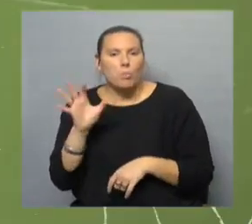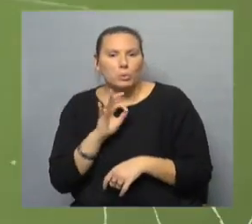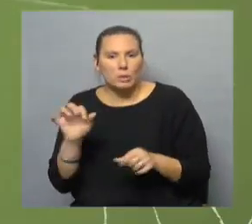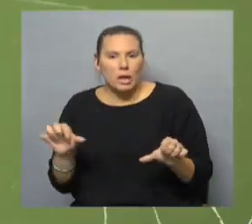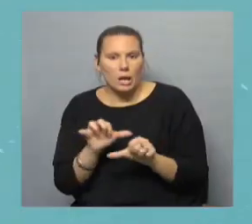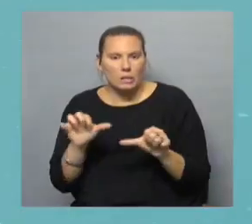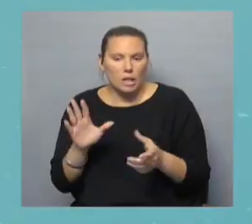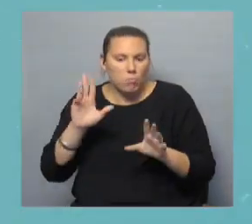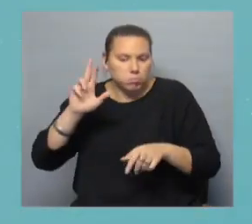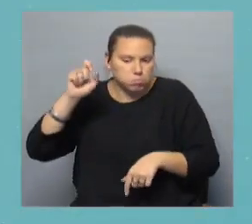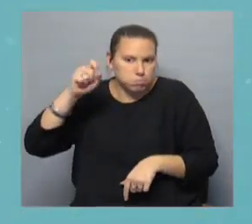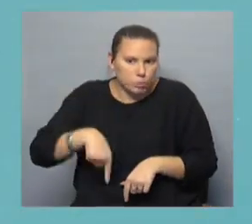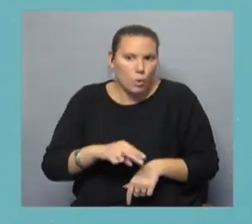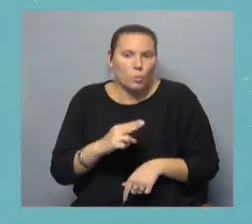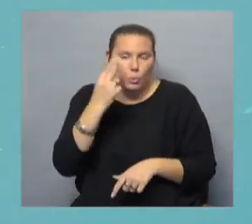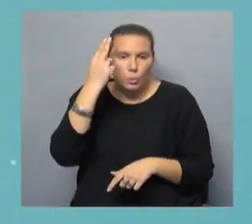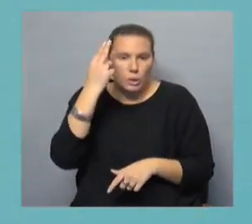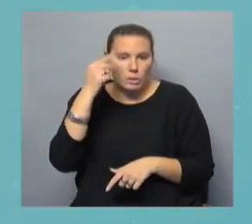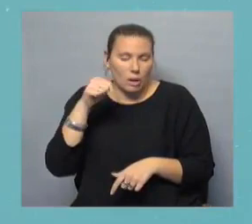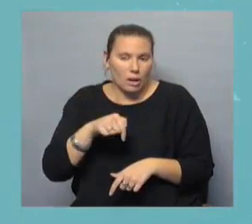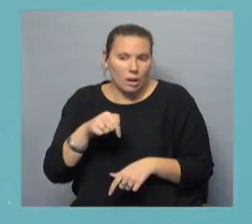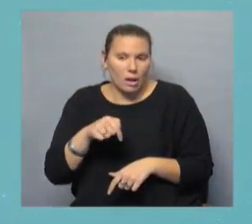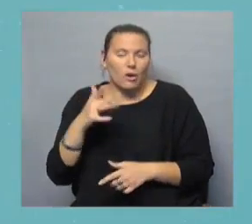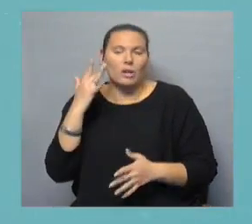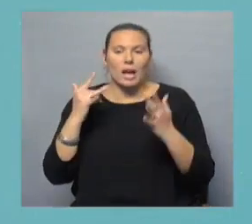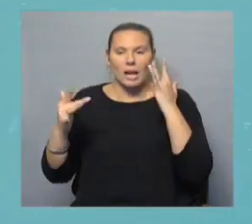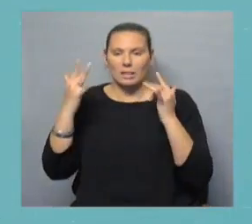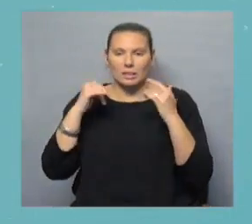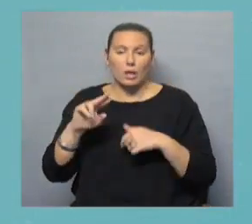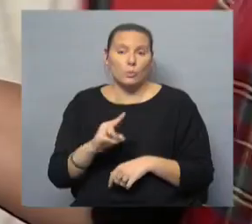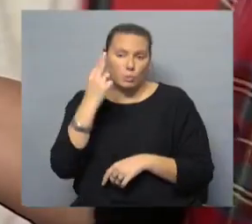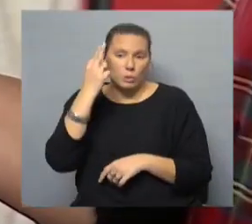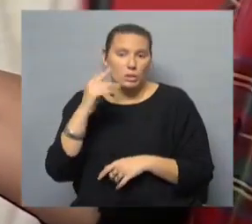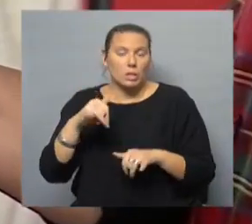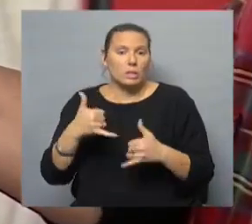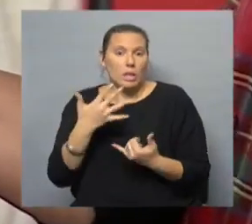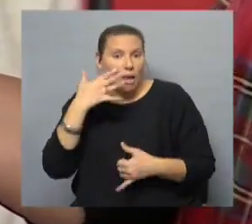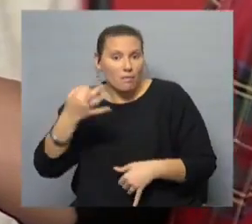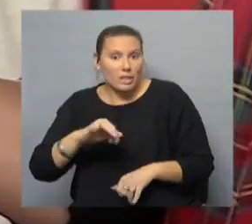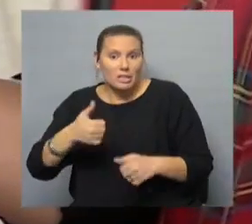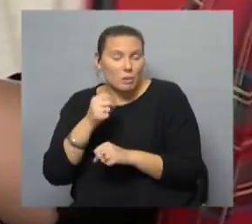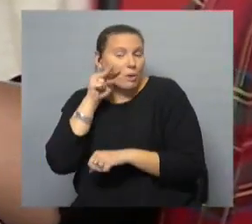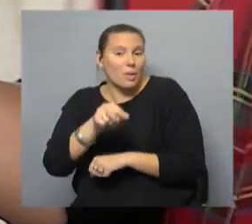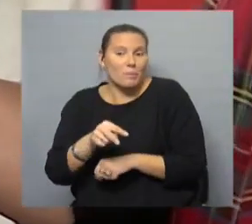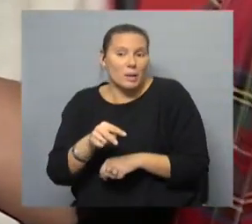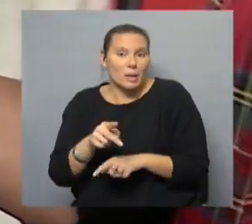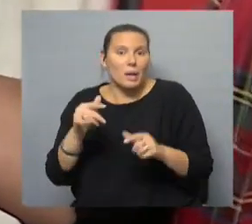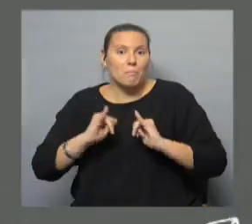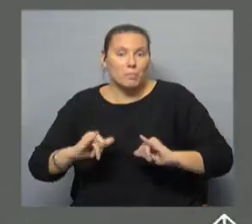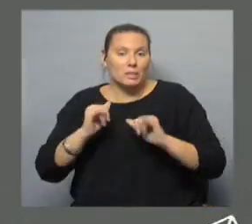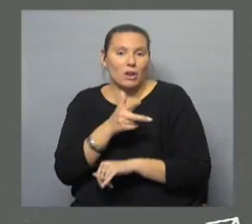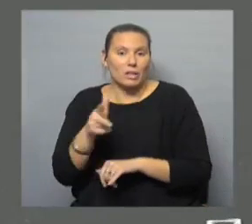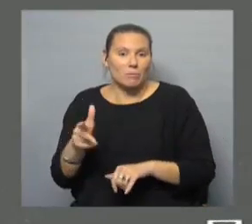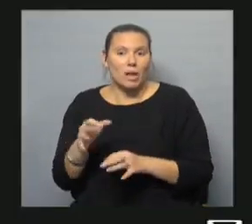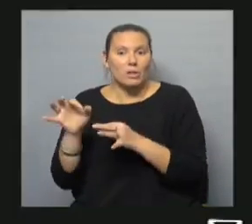algo local, algo nuestro, uruguayo, con artistas uruguayos. Y ya es real, ya se puede ver en Paseo Animado. Llega